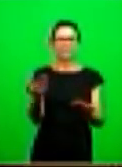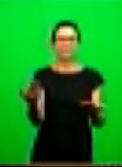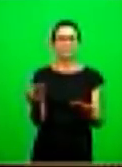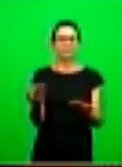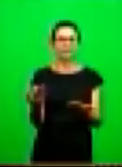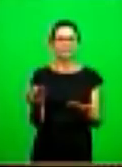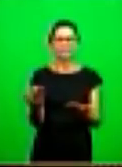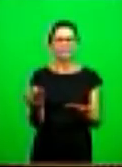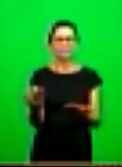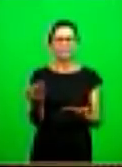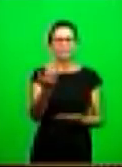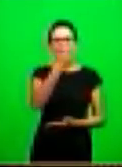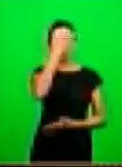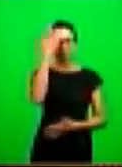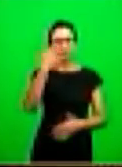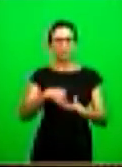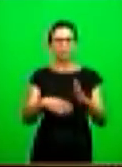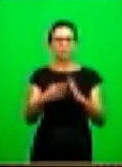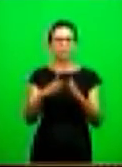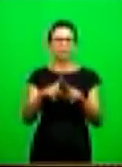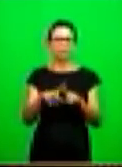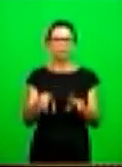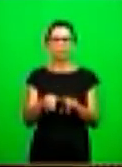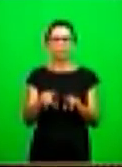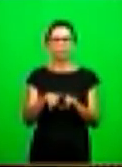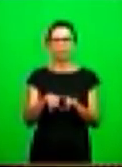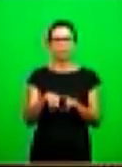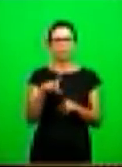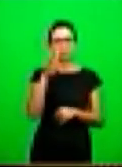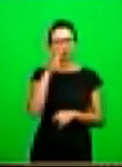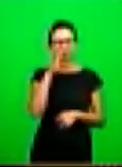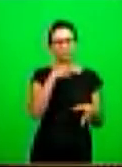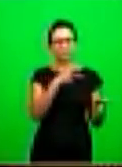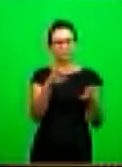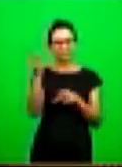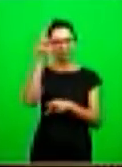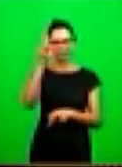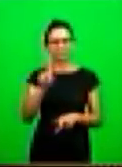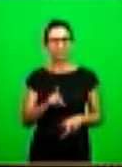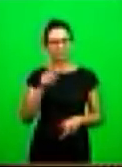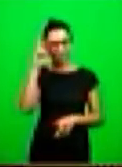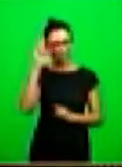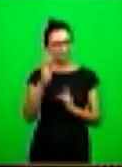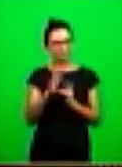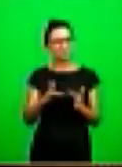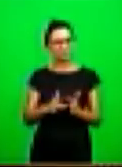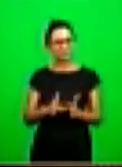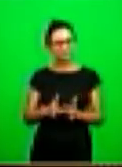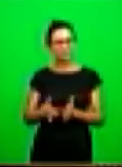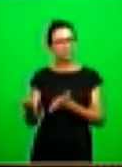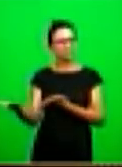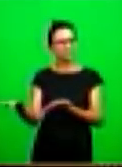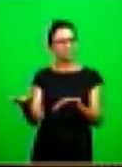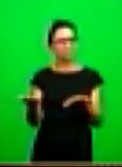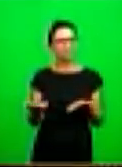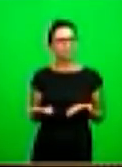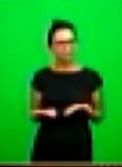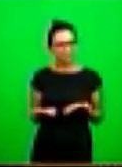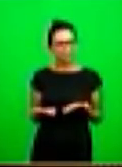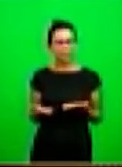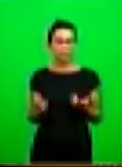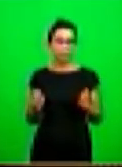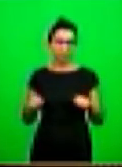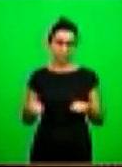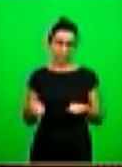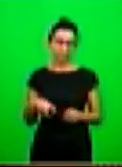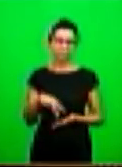Queremos saludar a la iglesia, aquellos que nos visitan con la paz del Señor Jesús. Queremos invitar a todos